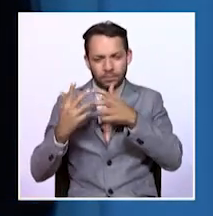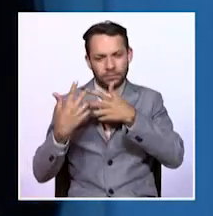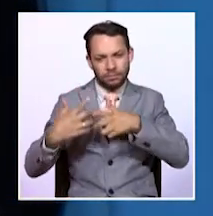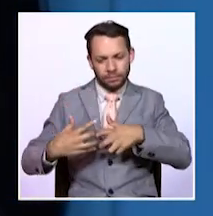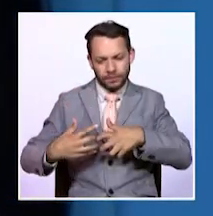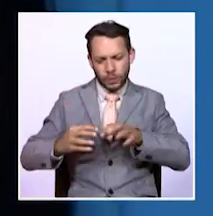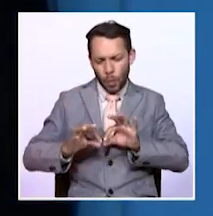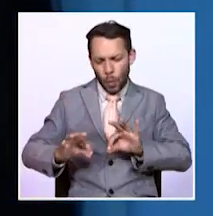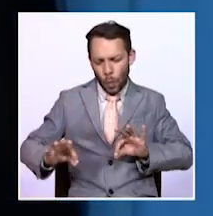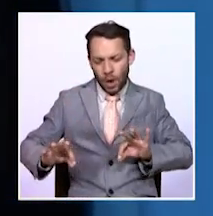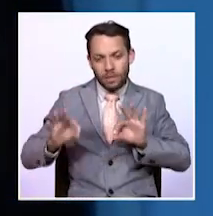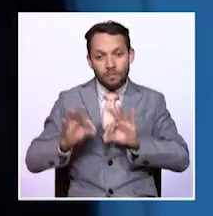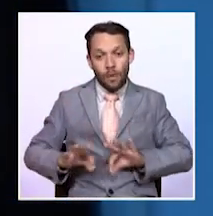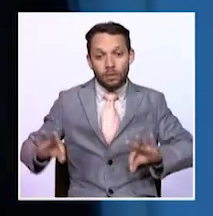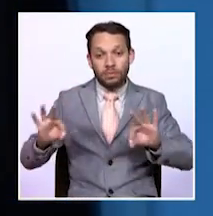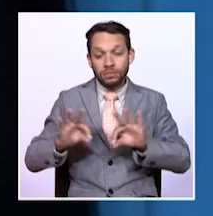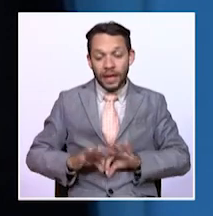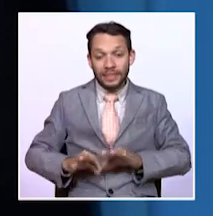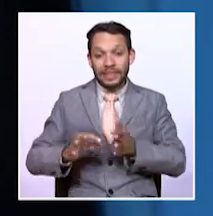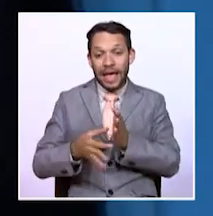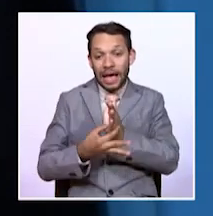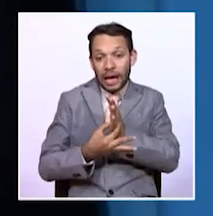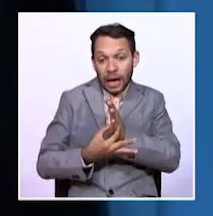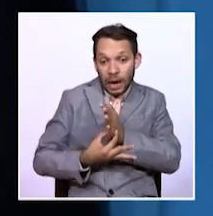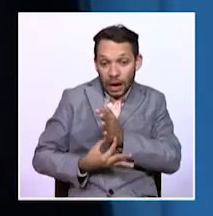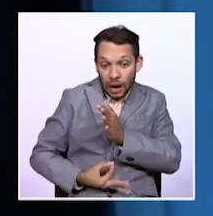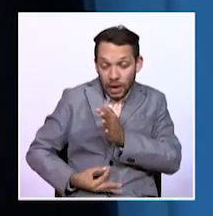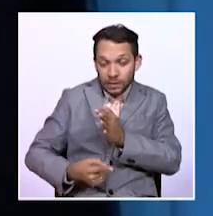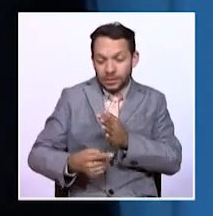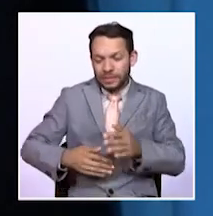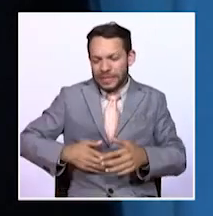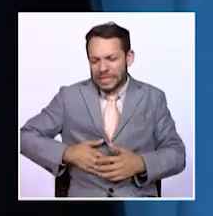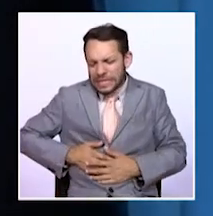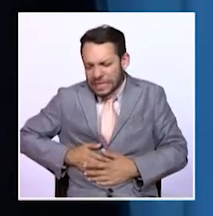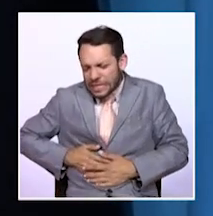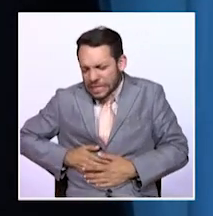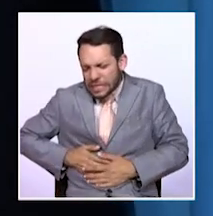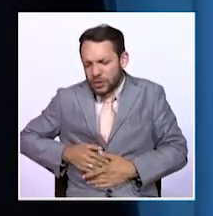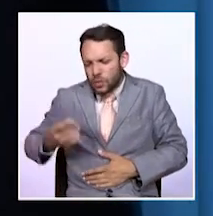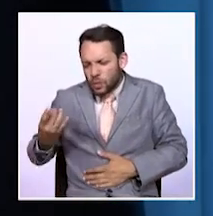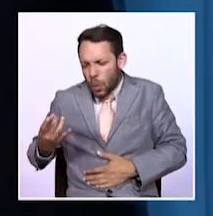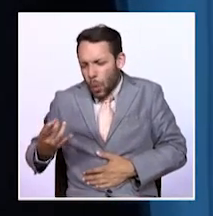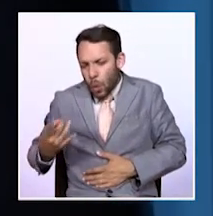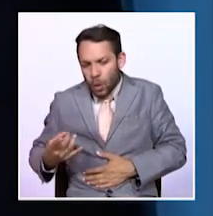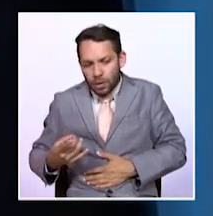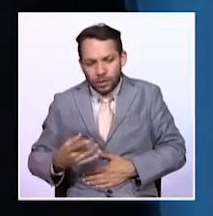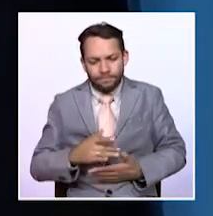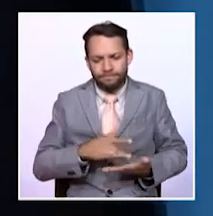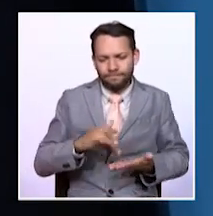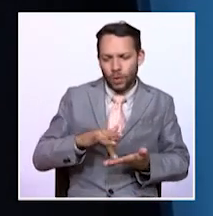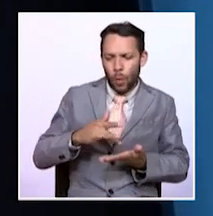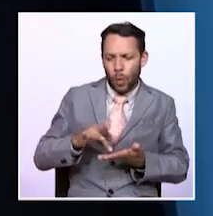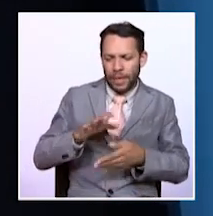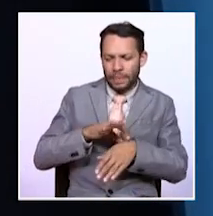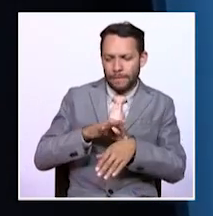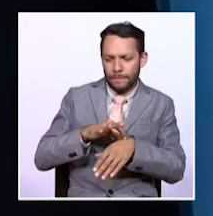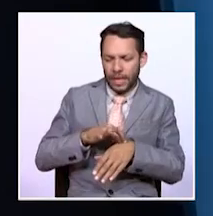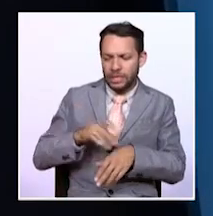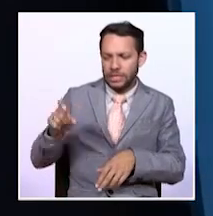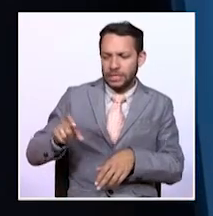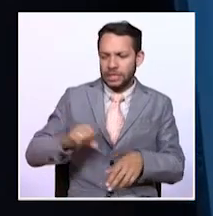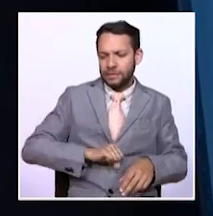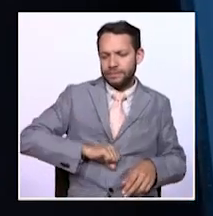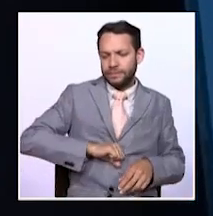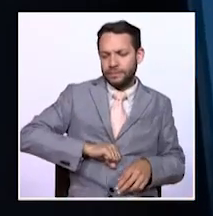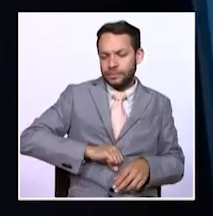que cuando amerita, digamos, cuando el paciente llega con un dolor abdominal, el médico amerita hacer una ecografía